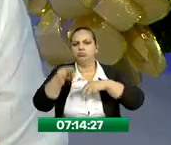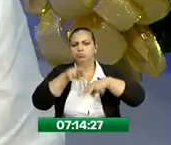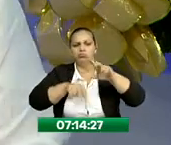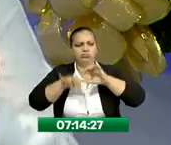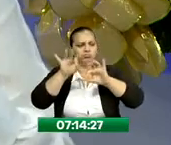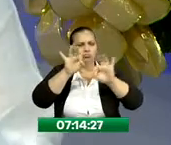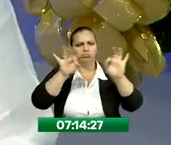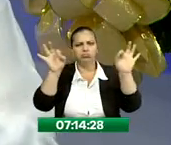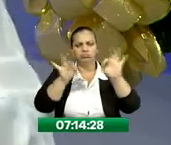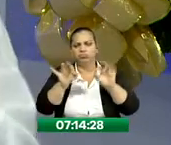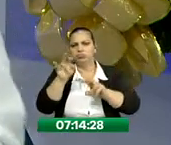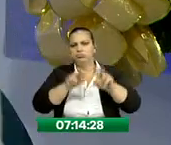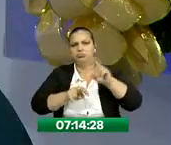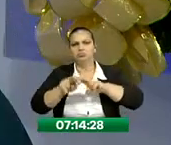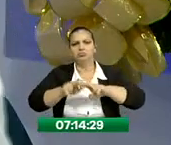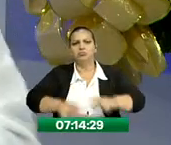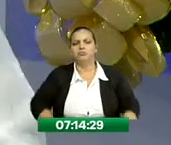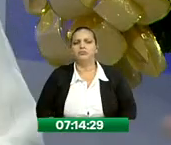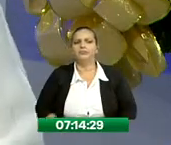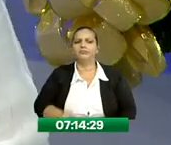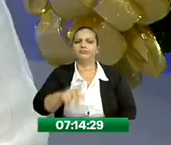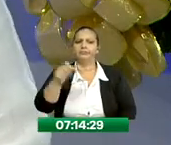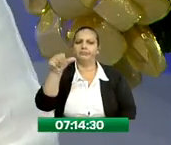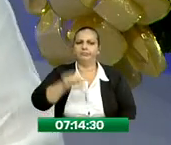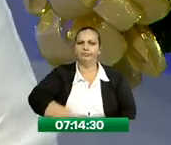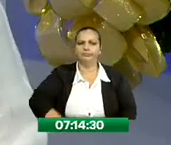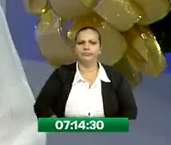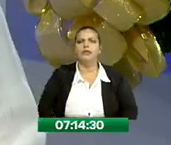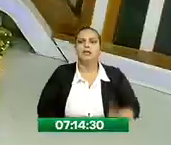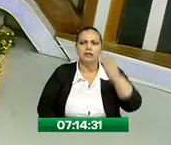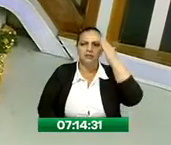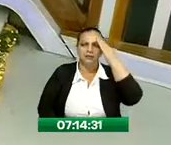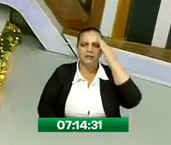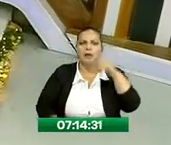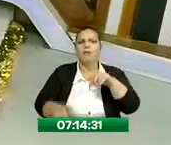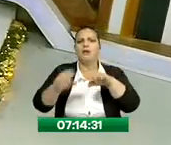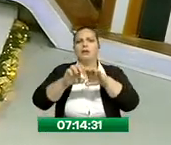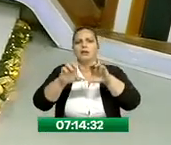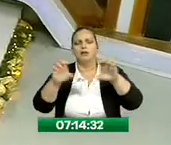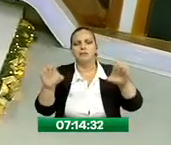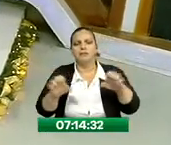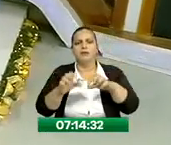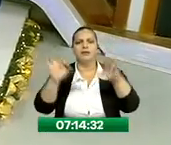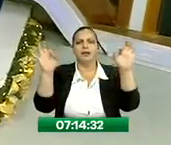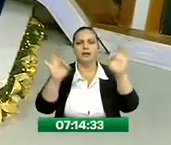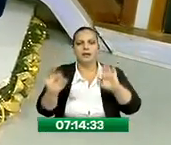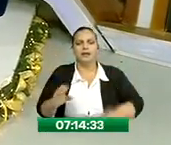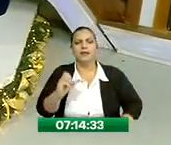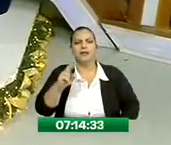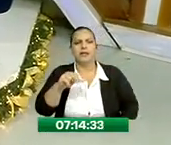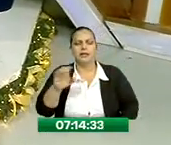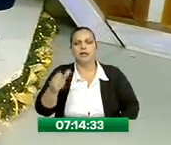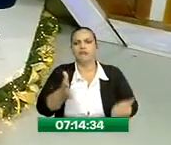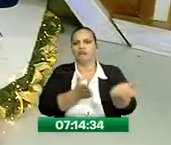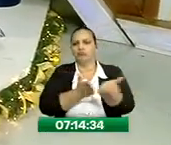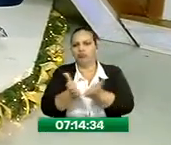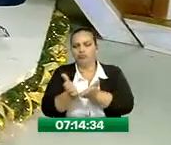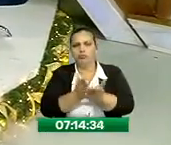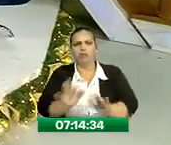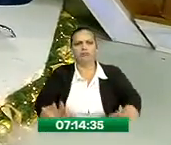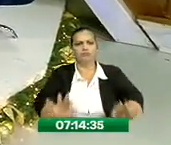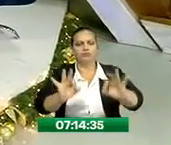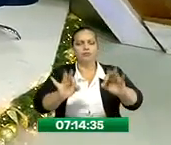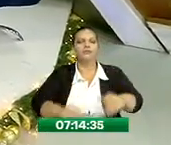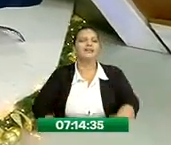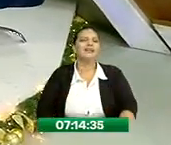tema: servicio público al ciudadano. En ese sentido, ¿cuáles van a ser los ejes que usted ha dictaminado para esa